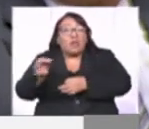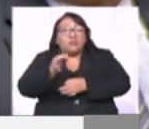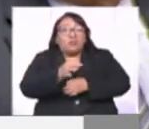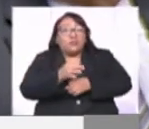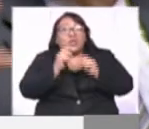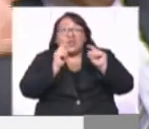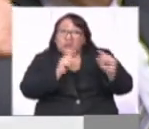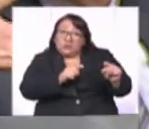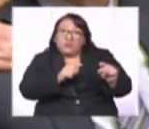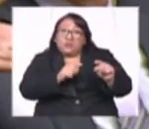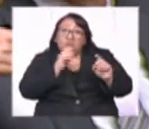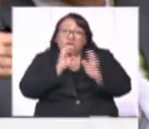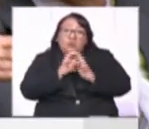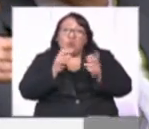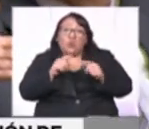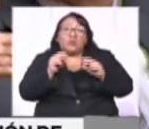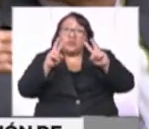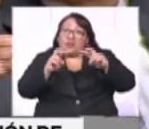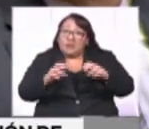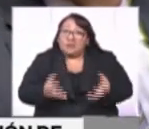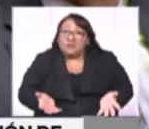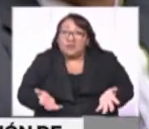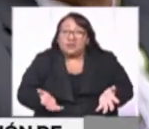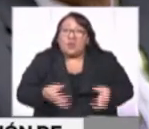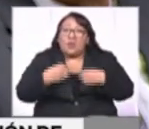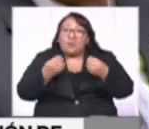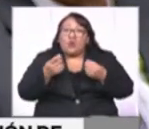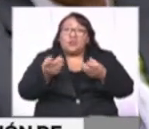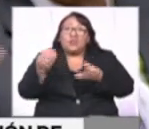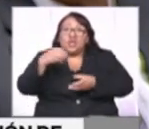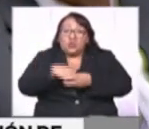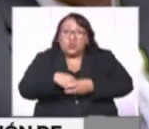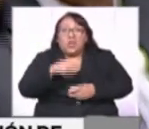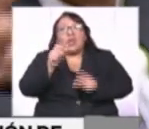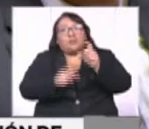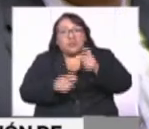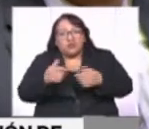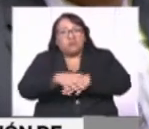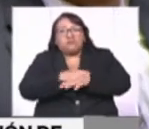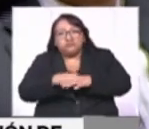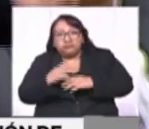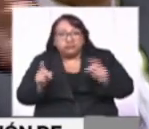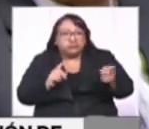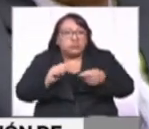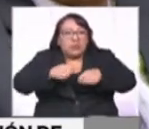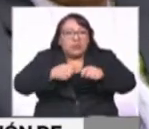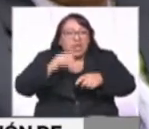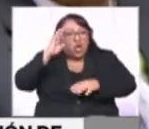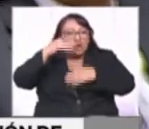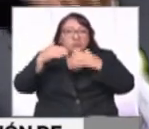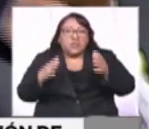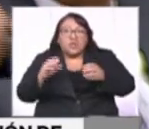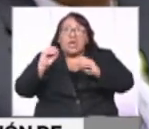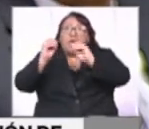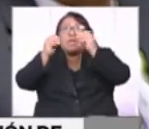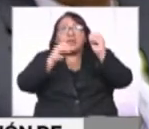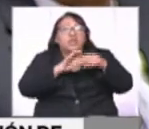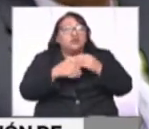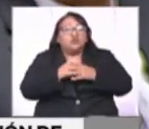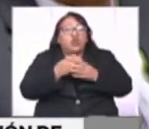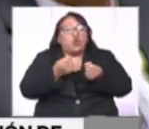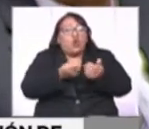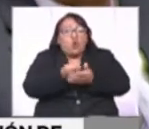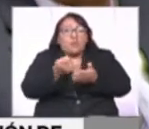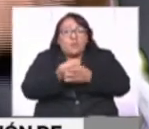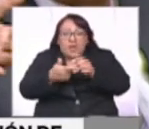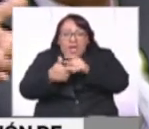por ejemplo, tendría que revisarse, porque eso incluye personal, logística, reparación de comisarías, adquisición de municiones,